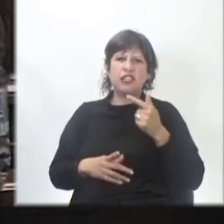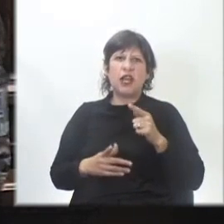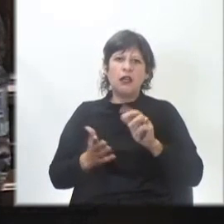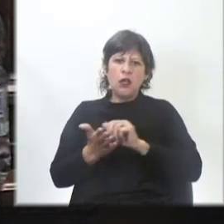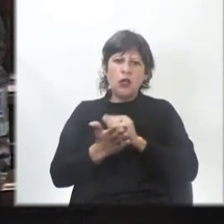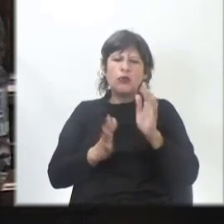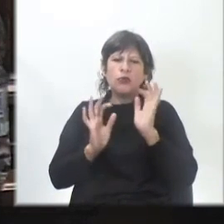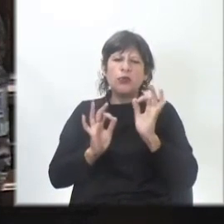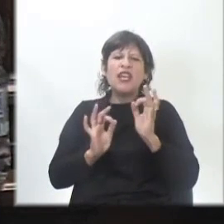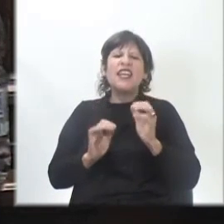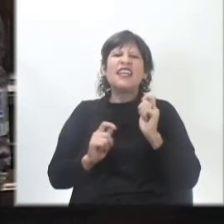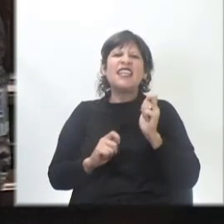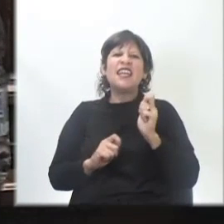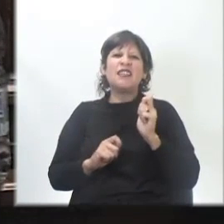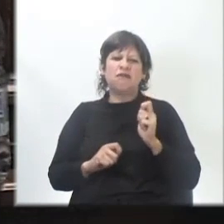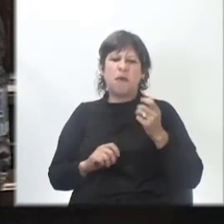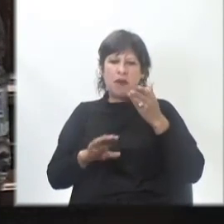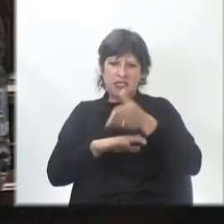de especialistas participaron.